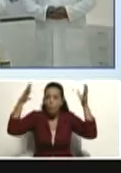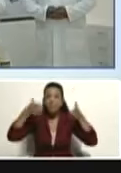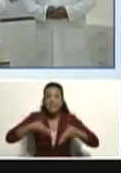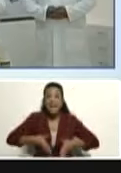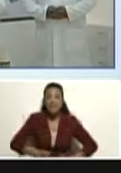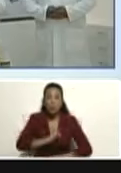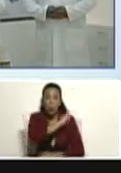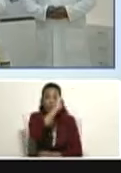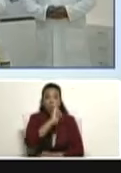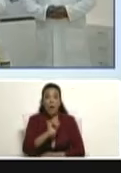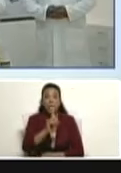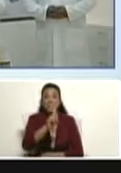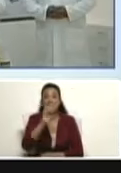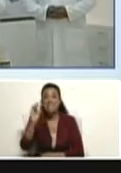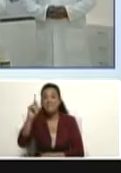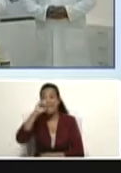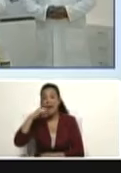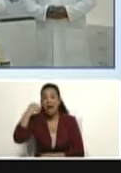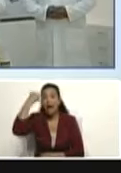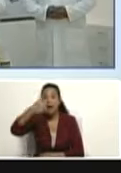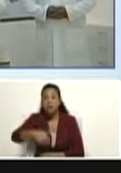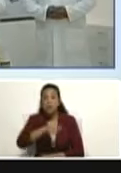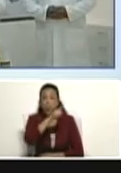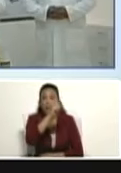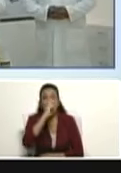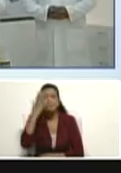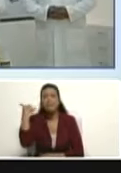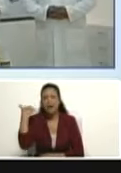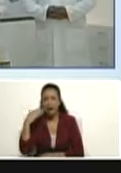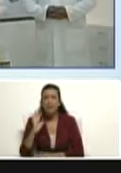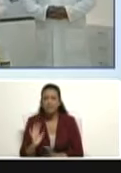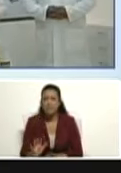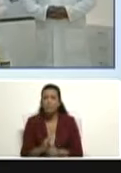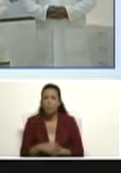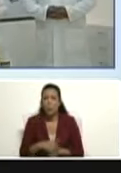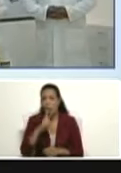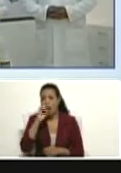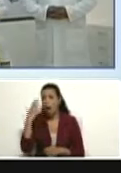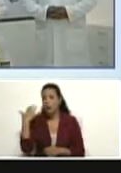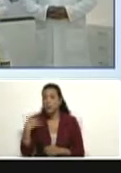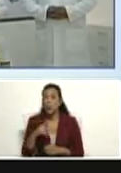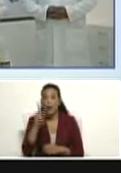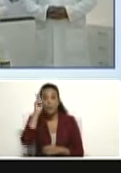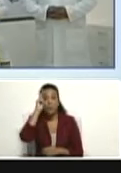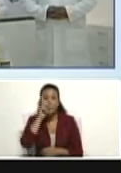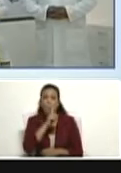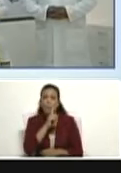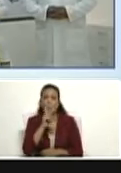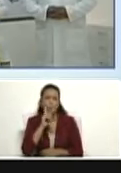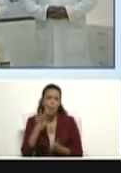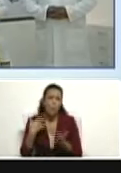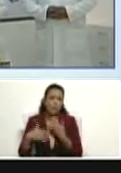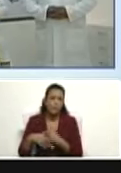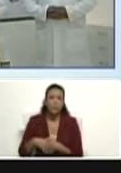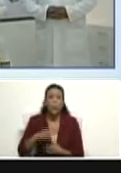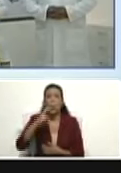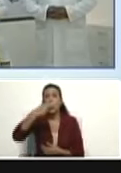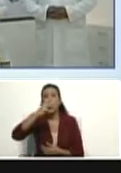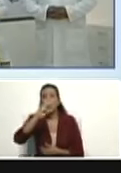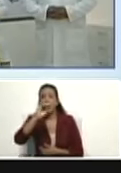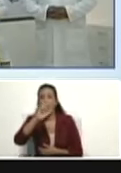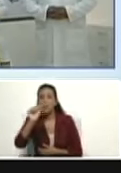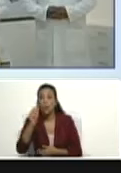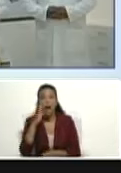en el Zulia hace 100 años. 100 años está celebrando el profesor. Allá nos vamos